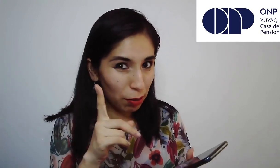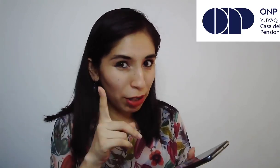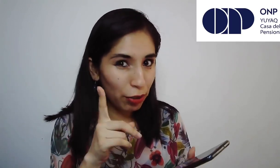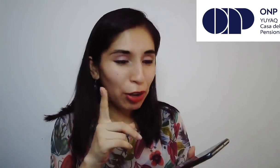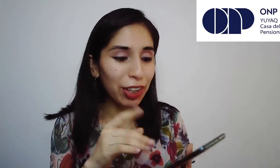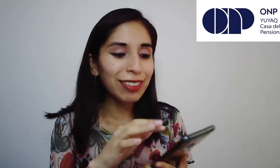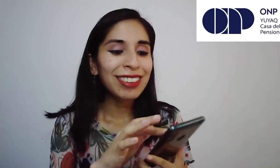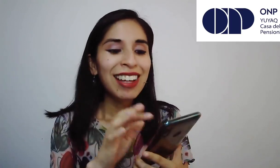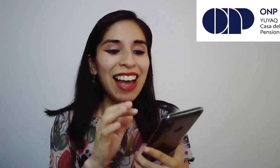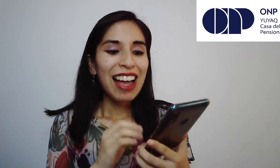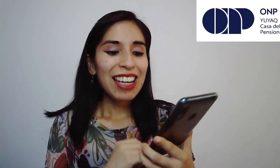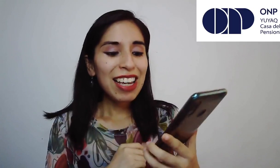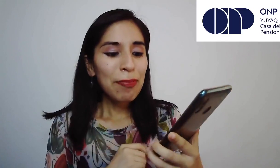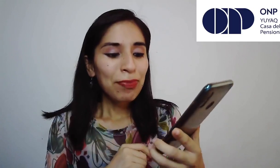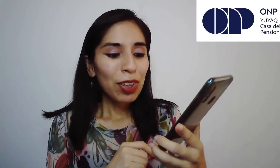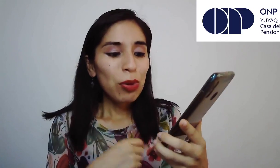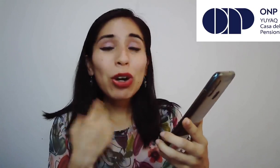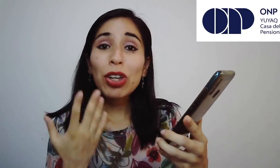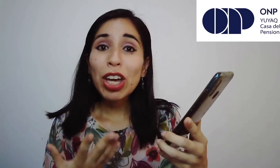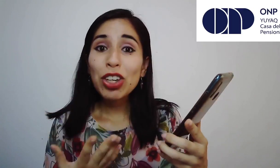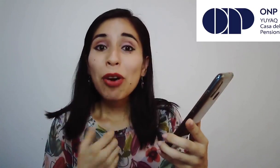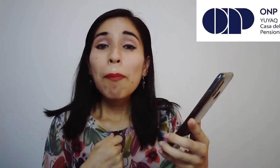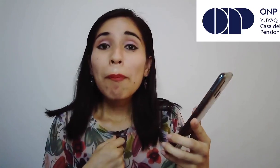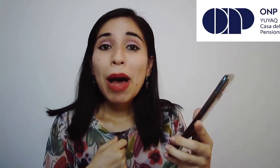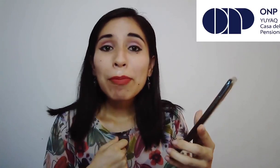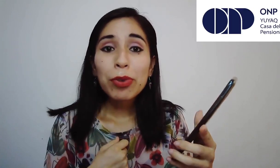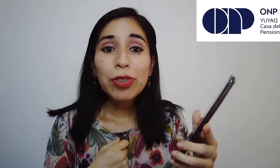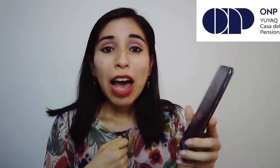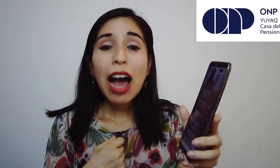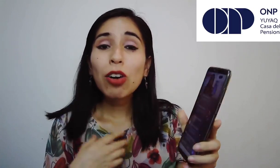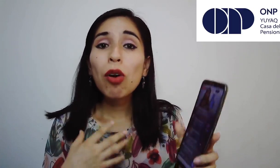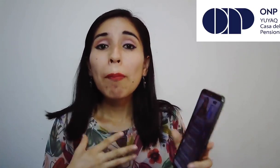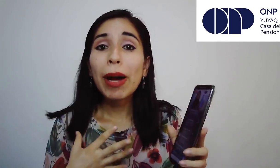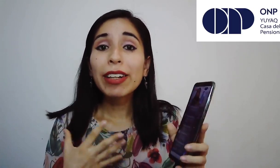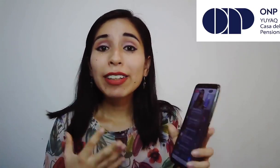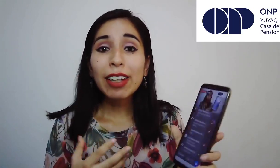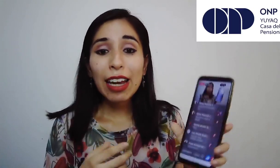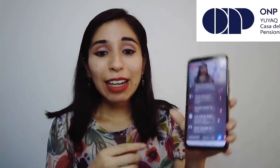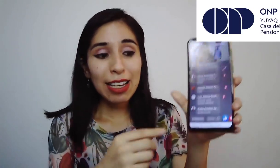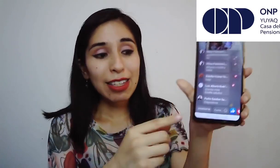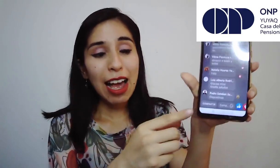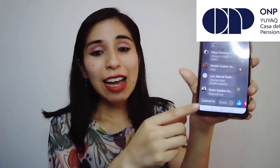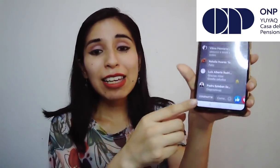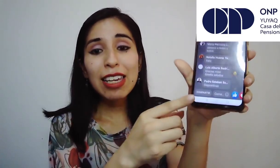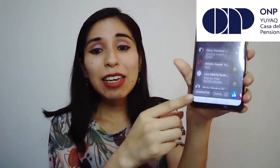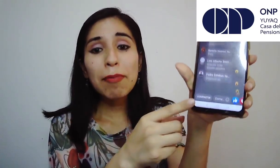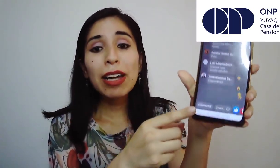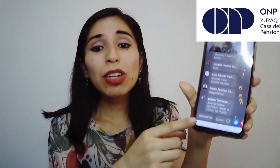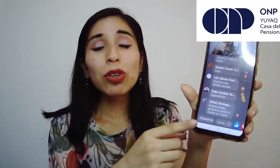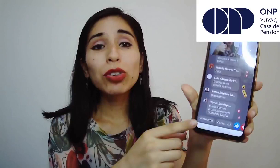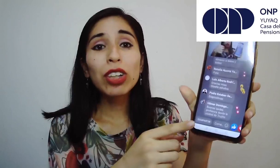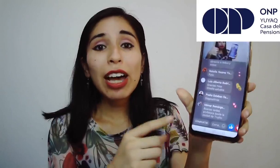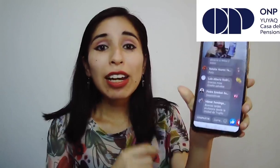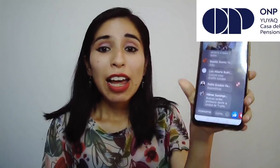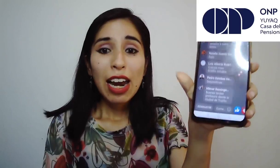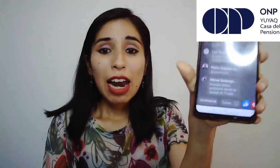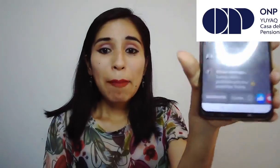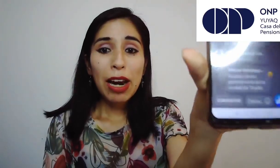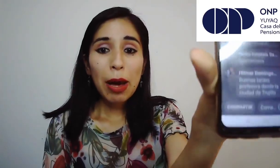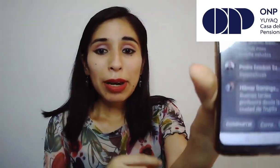demás no me defrauden y luego de ello vamos a compartir la clase aquí van a encontrar